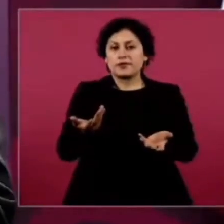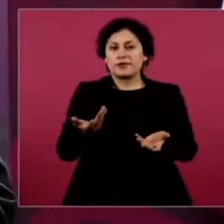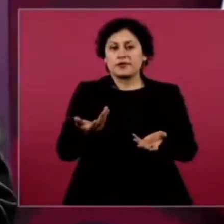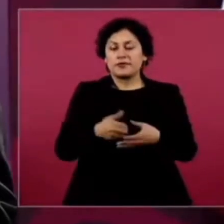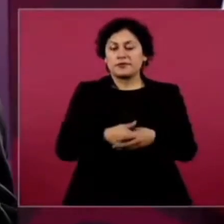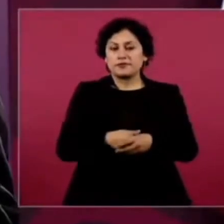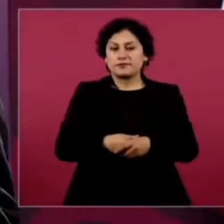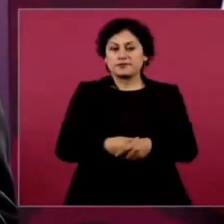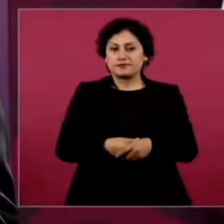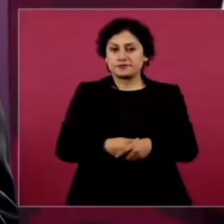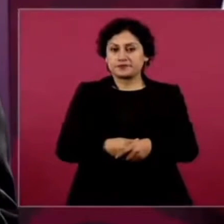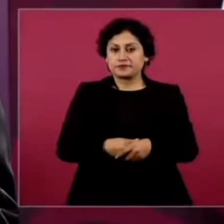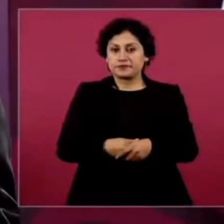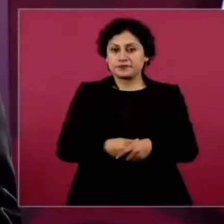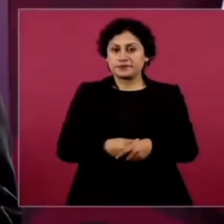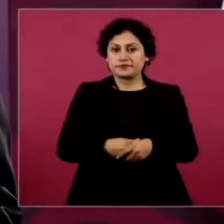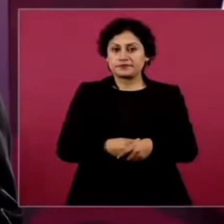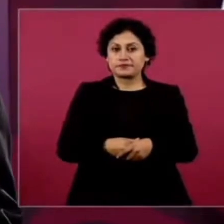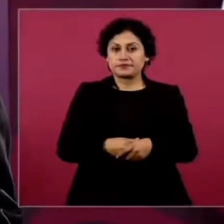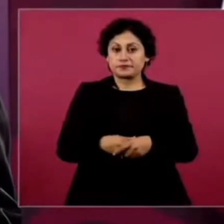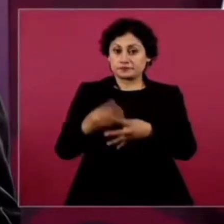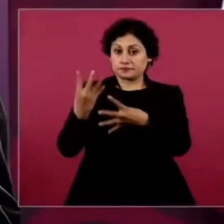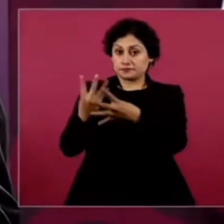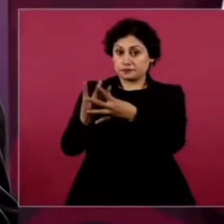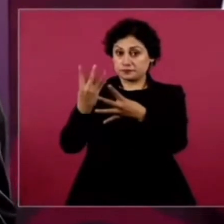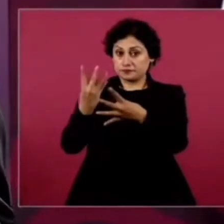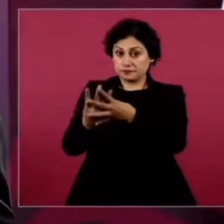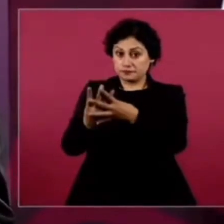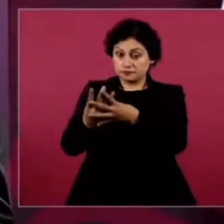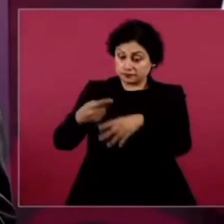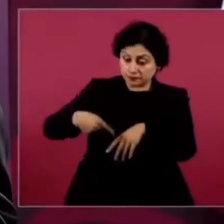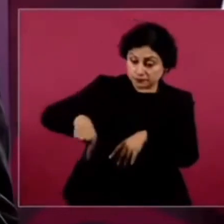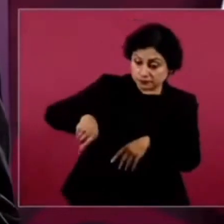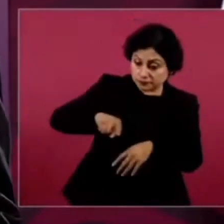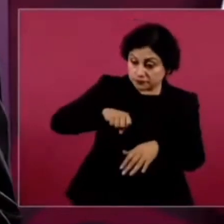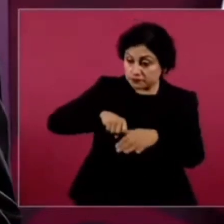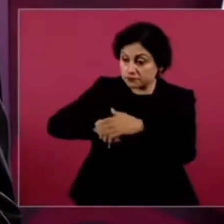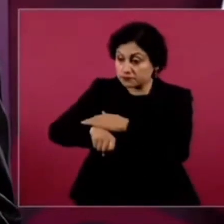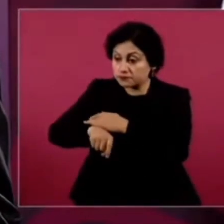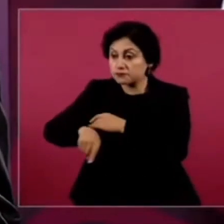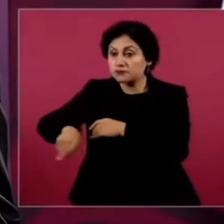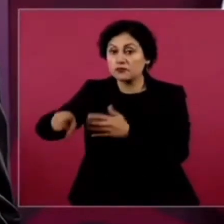no haya gente en las cárceles sin sentencia